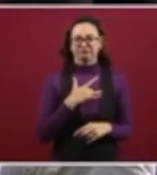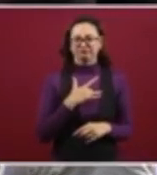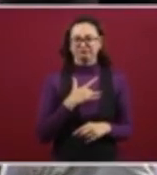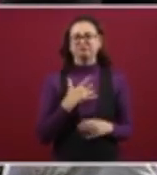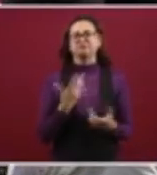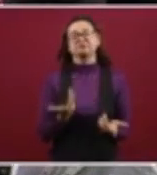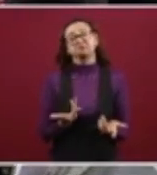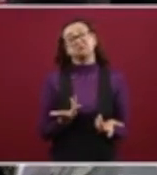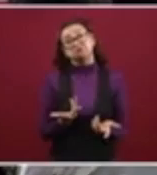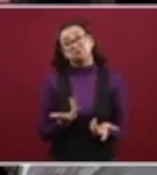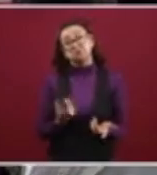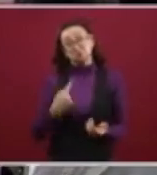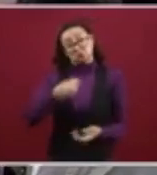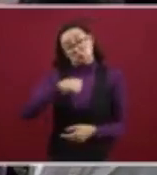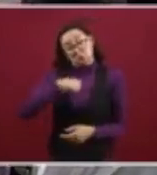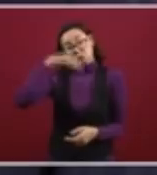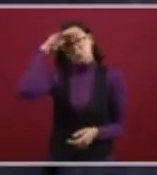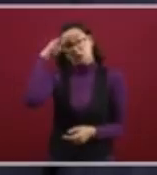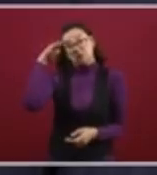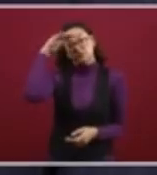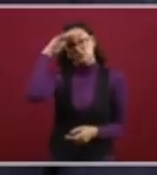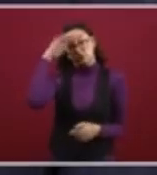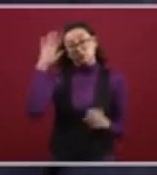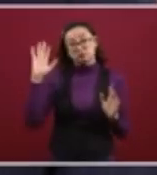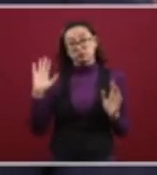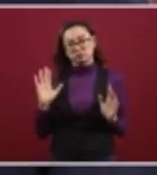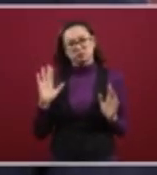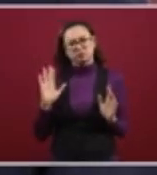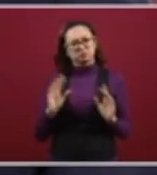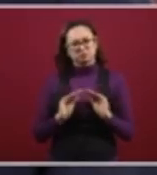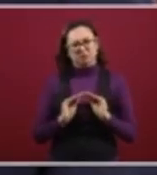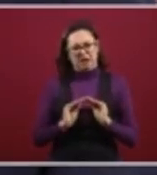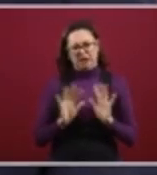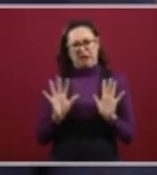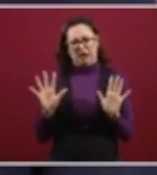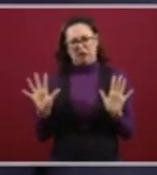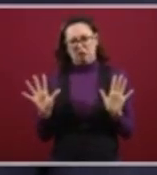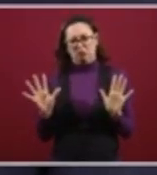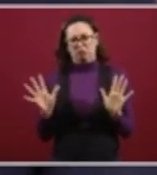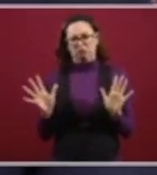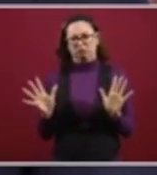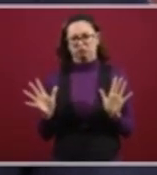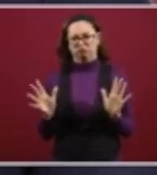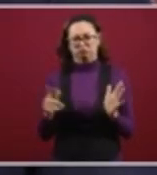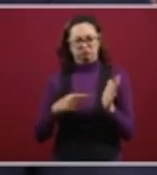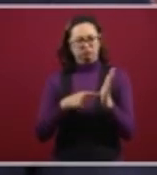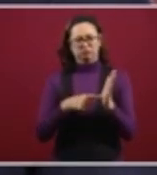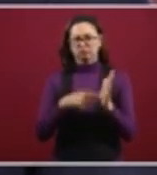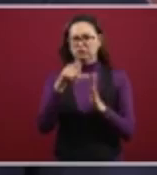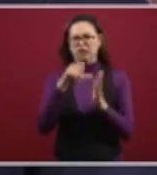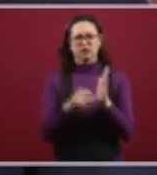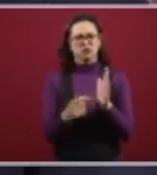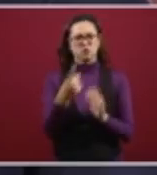desde mi punto de vista, es muy claro lo